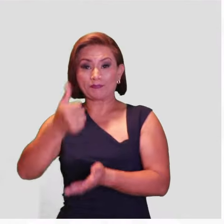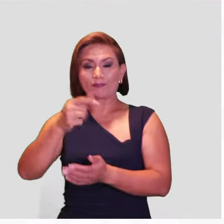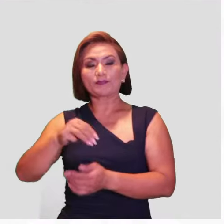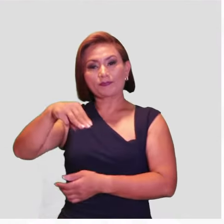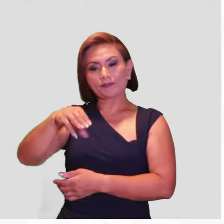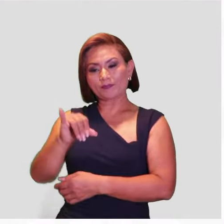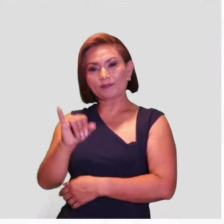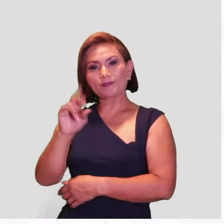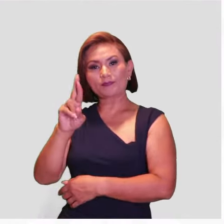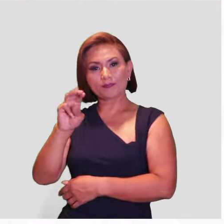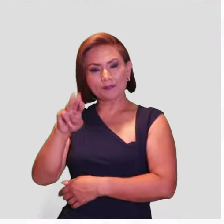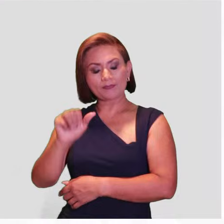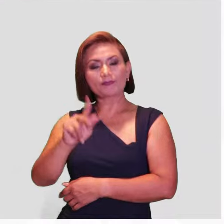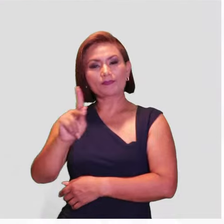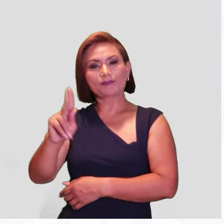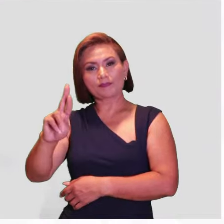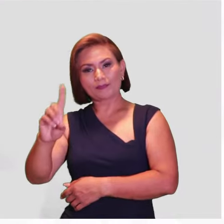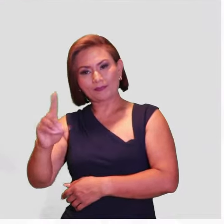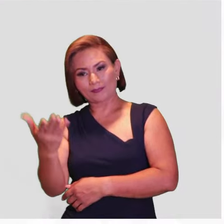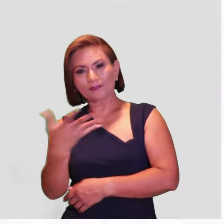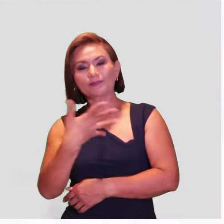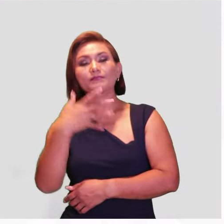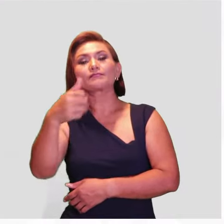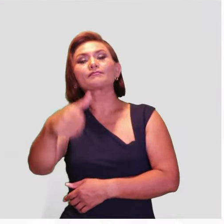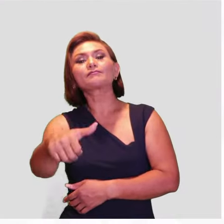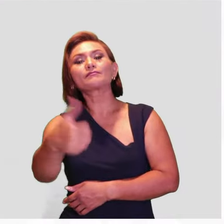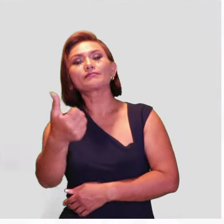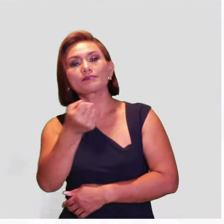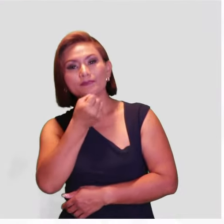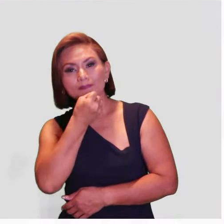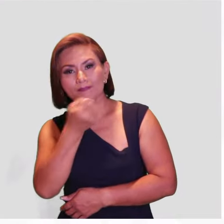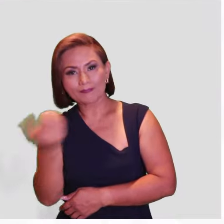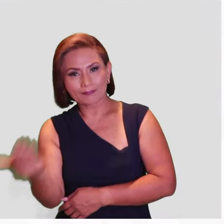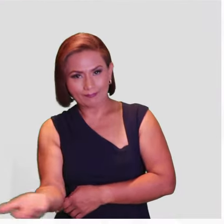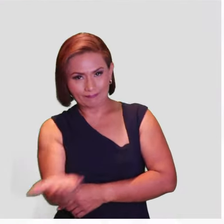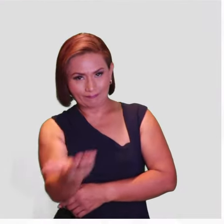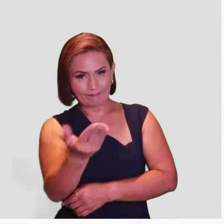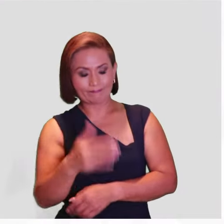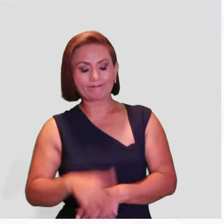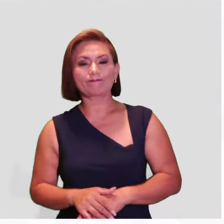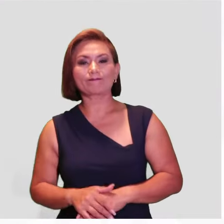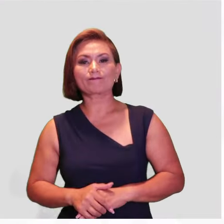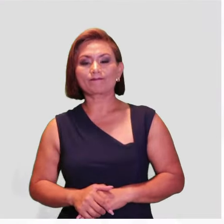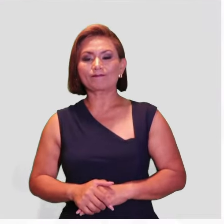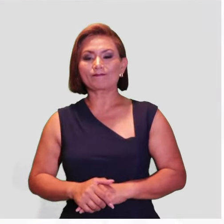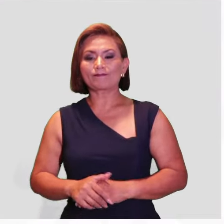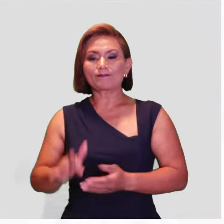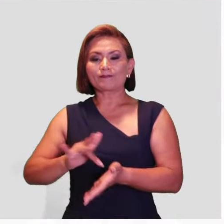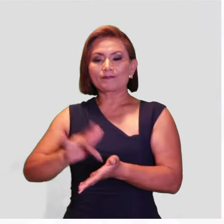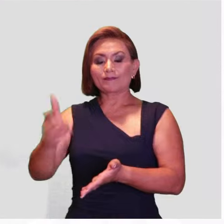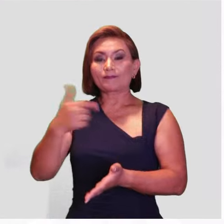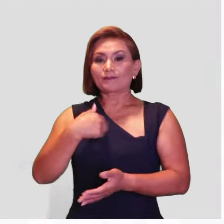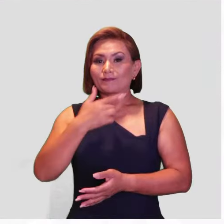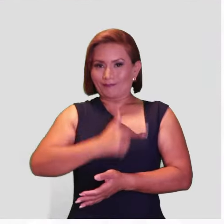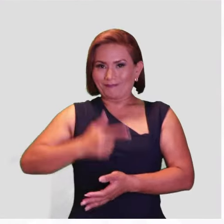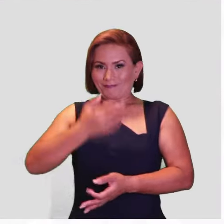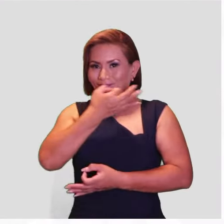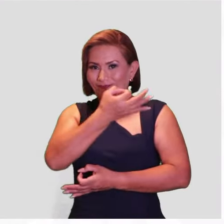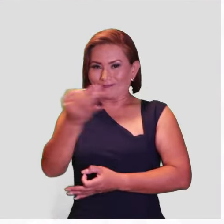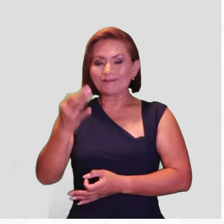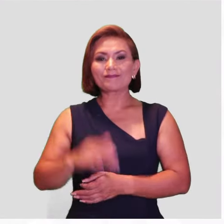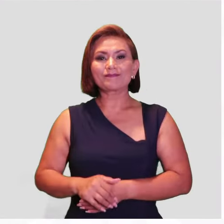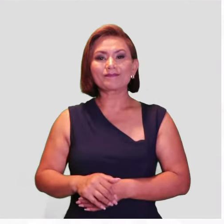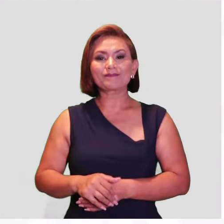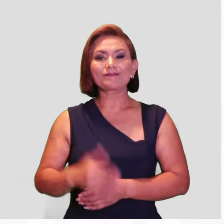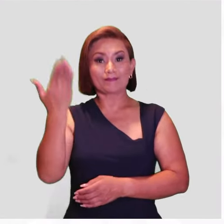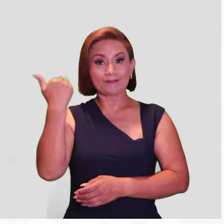Miriam Gómez del PRD. Cuenta usted con 11 segundos de su tiempo. Adelante. Gracias. Me gustaría comentar rápidamente que cuando fui a